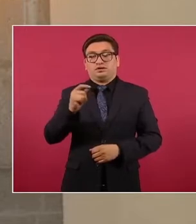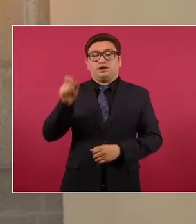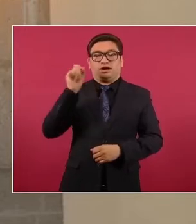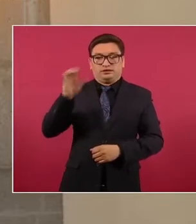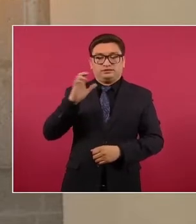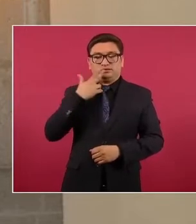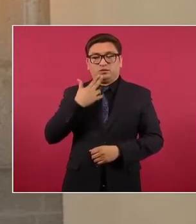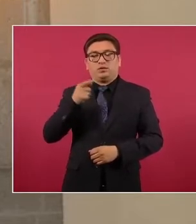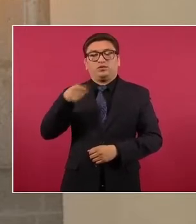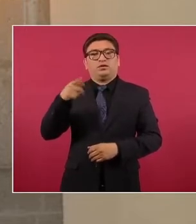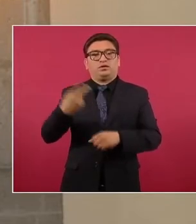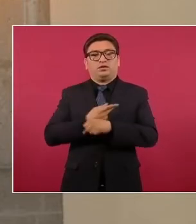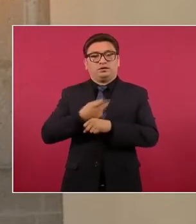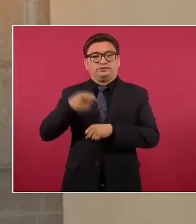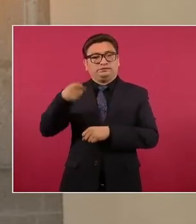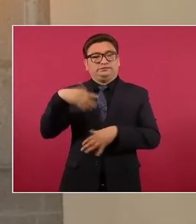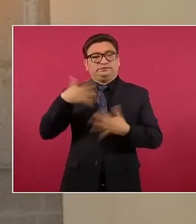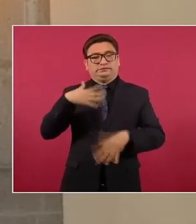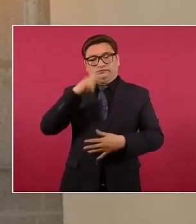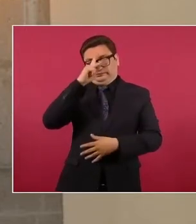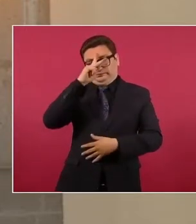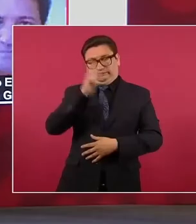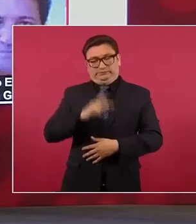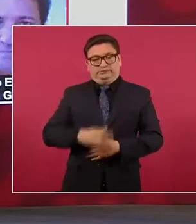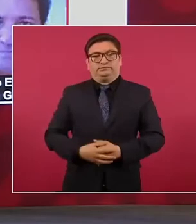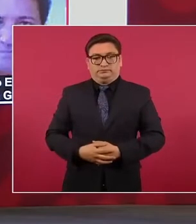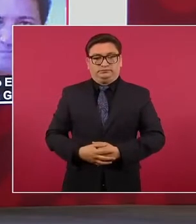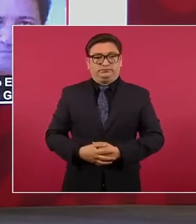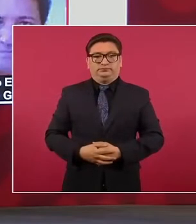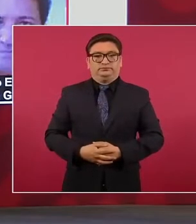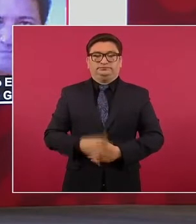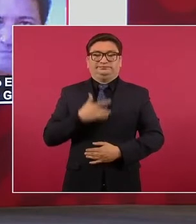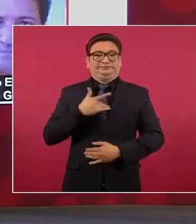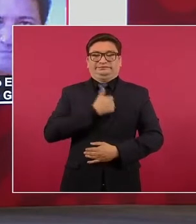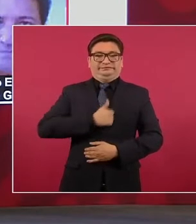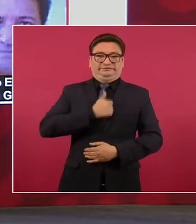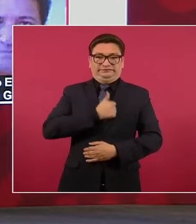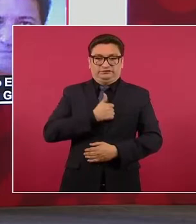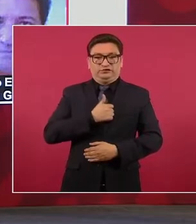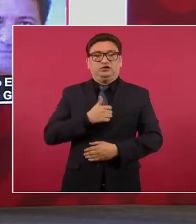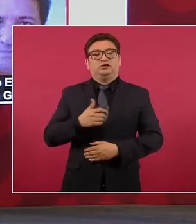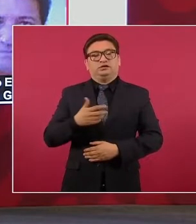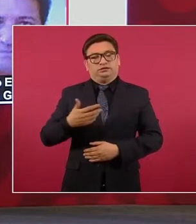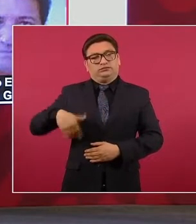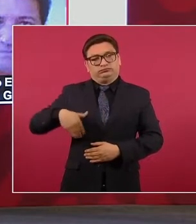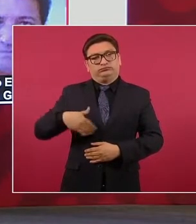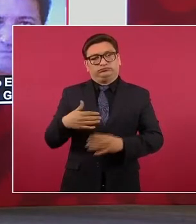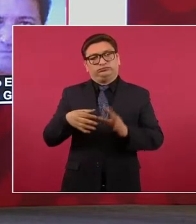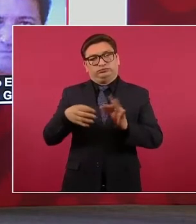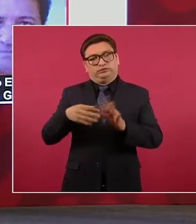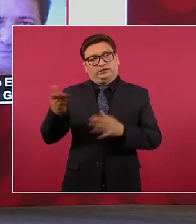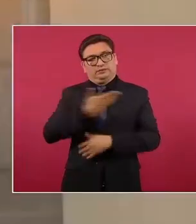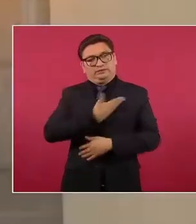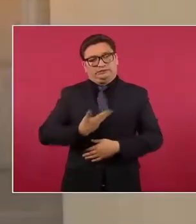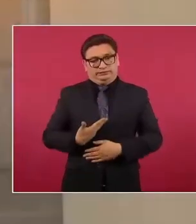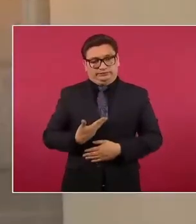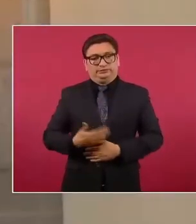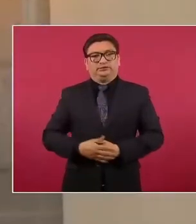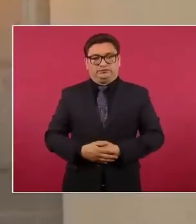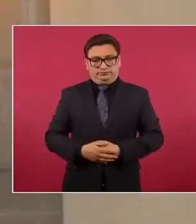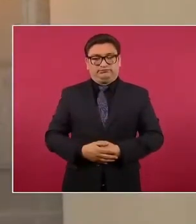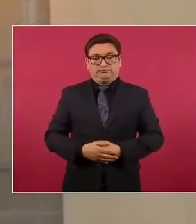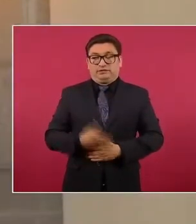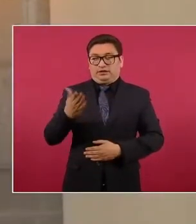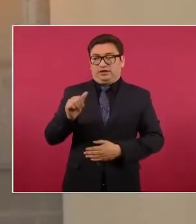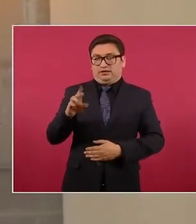Urique, del muy reprobable caso y lamentable caso, como lo ha señalado el señor presidente Andrés